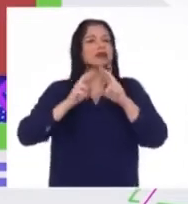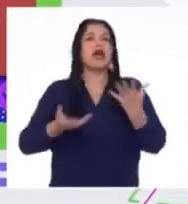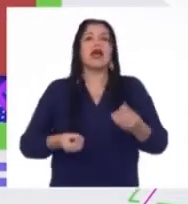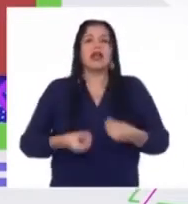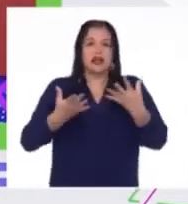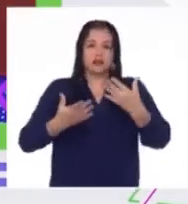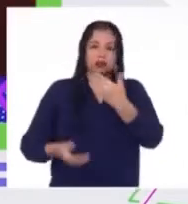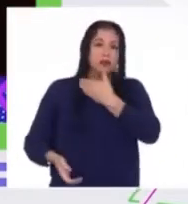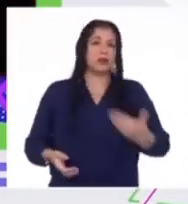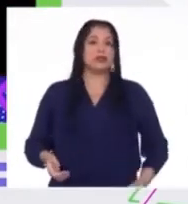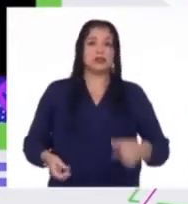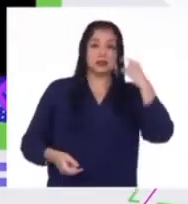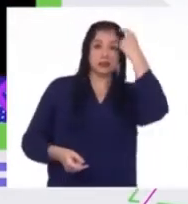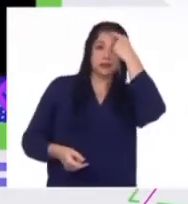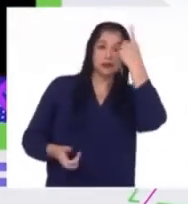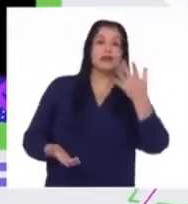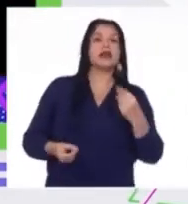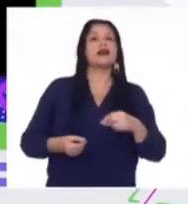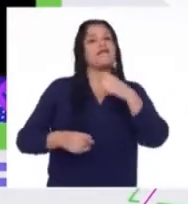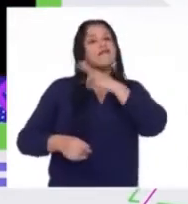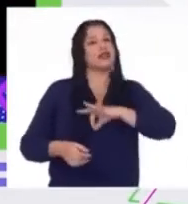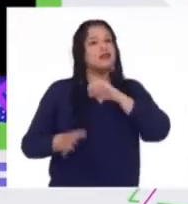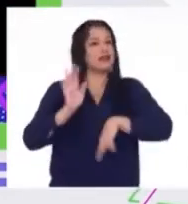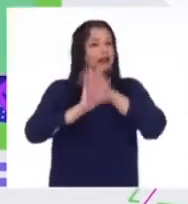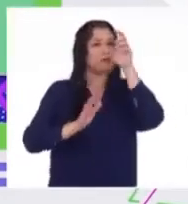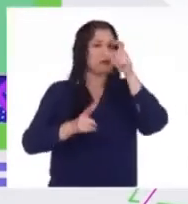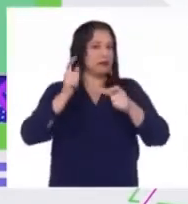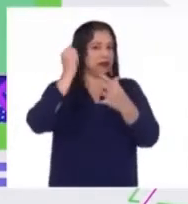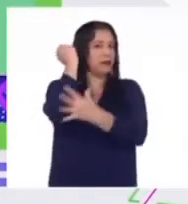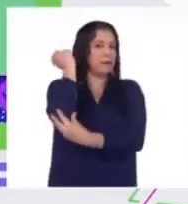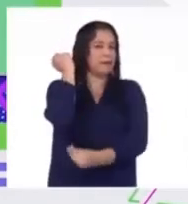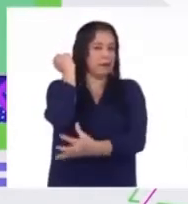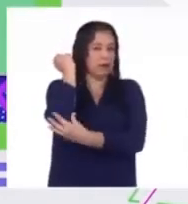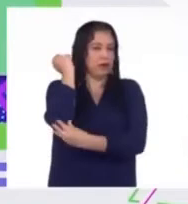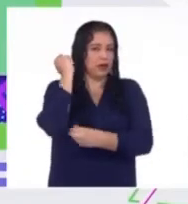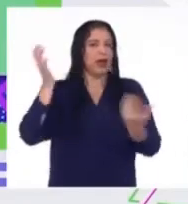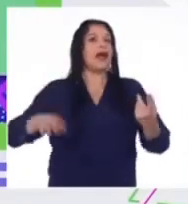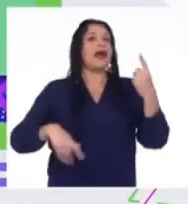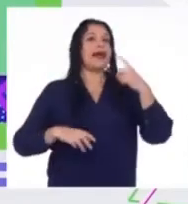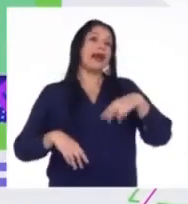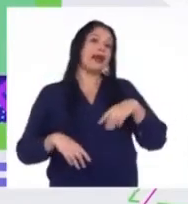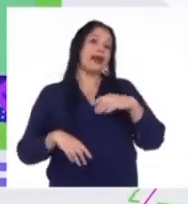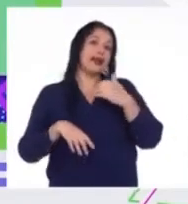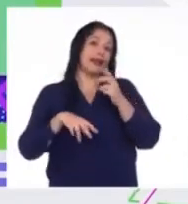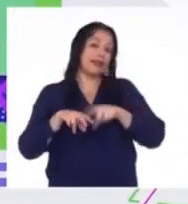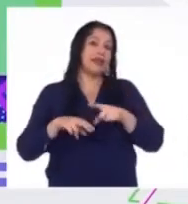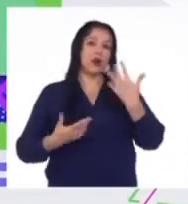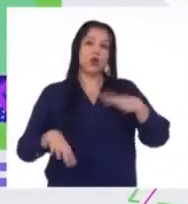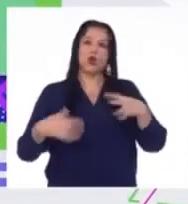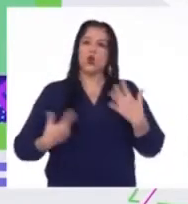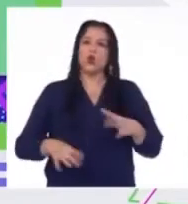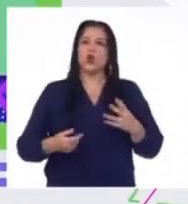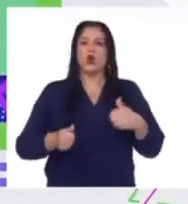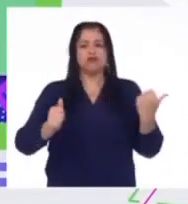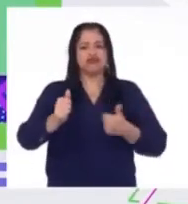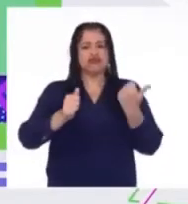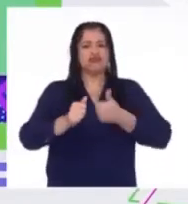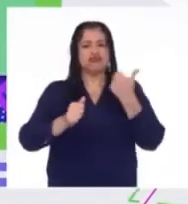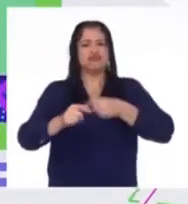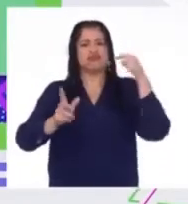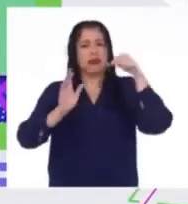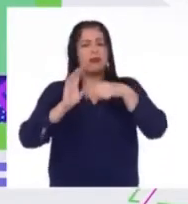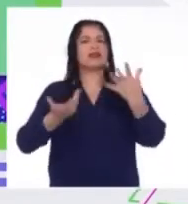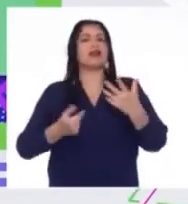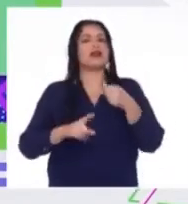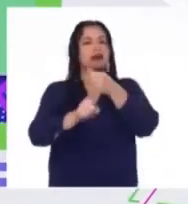políticas públicas que benefician a los más pobres. En Argentina se vivió una cruel persecución de indígenas